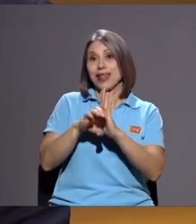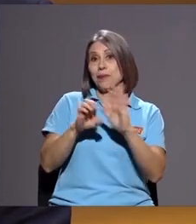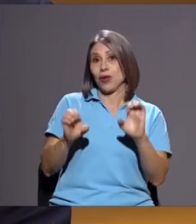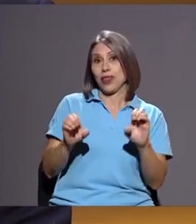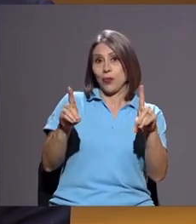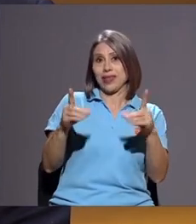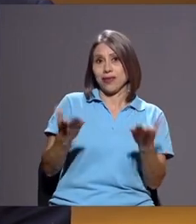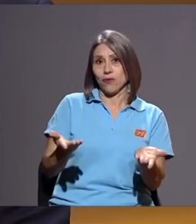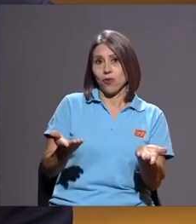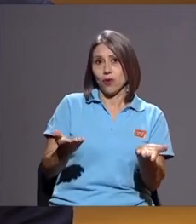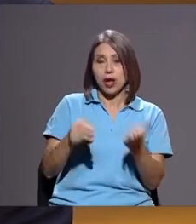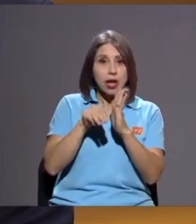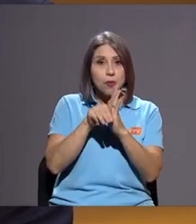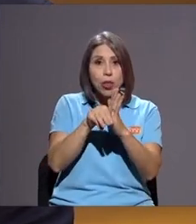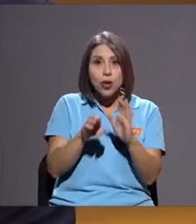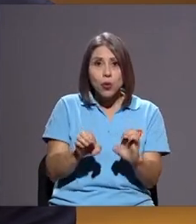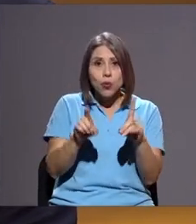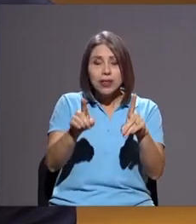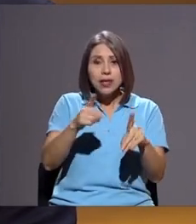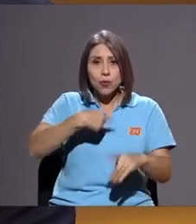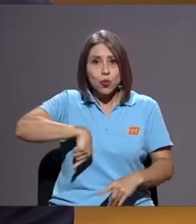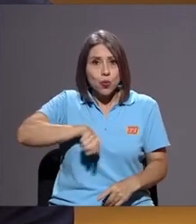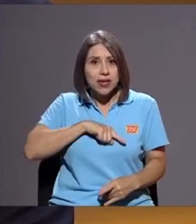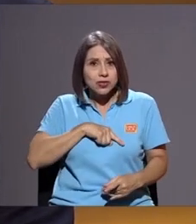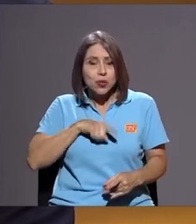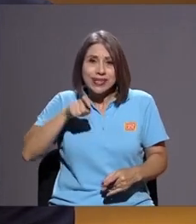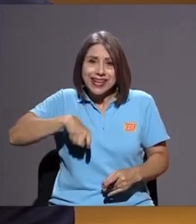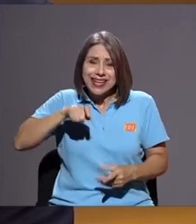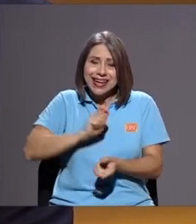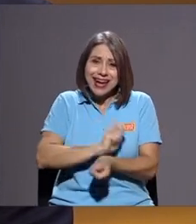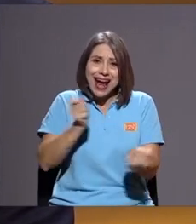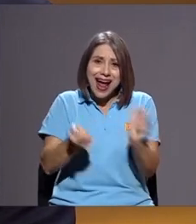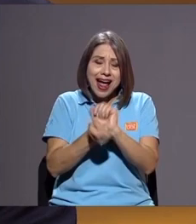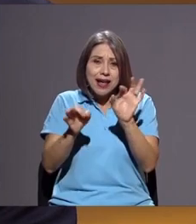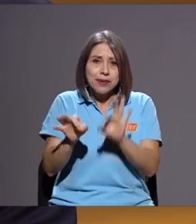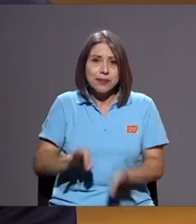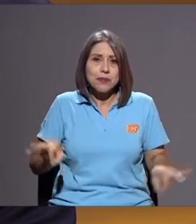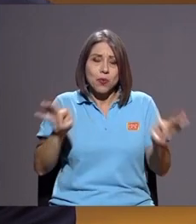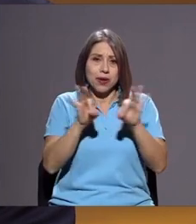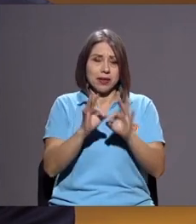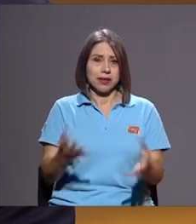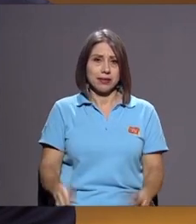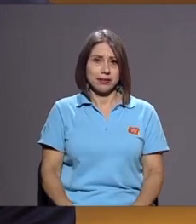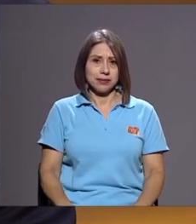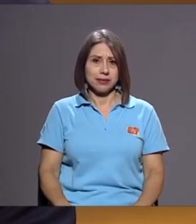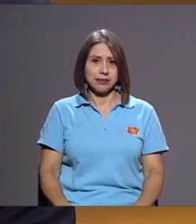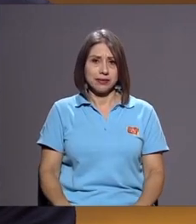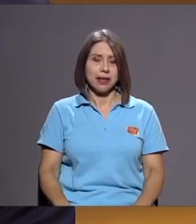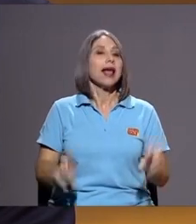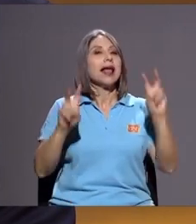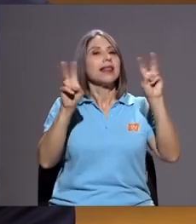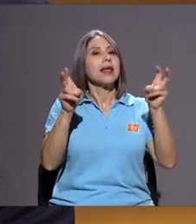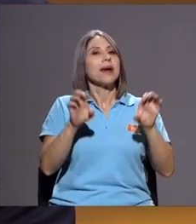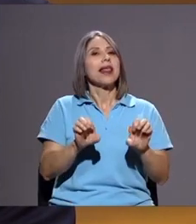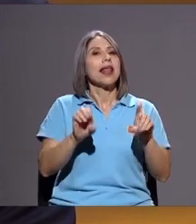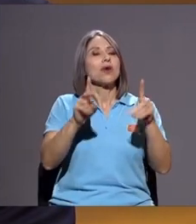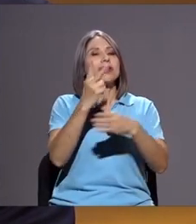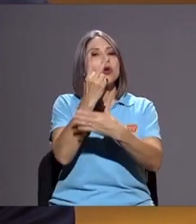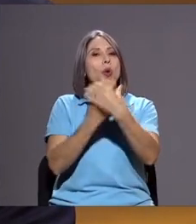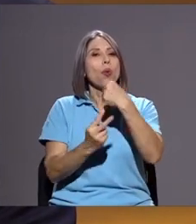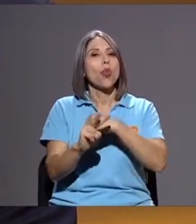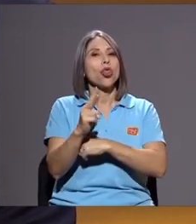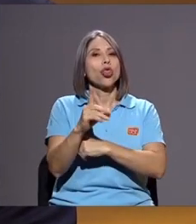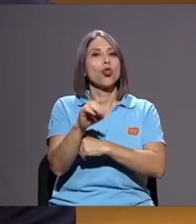en el modelo educativo nuestro requiere cambios importantes en el tema del tema de la educación dual